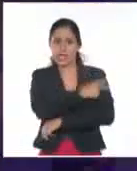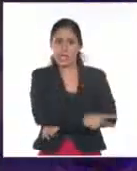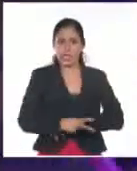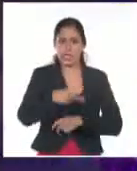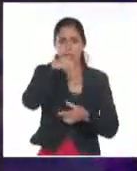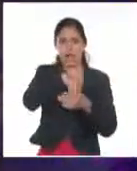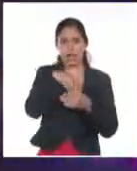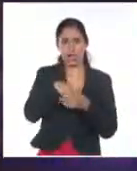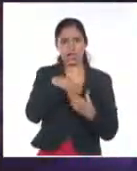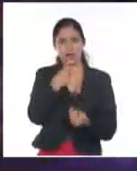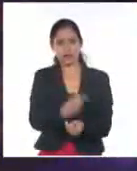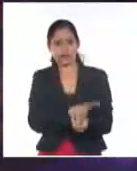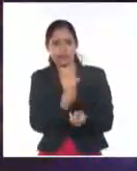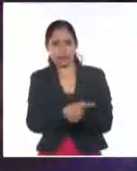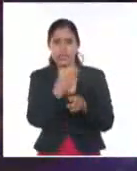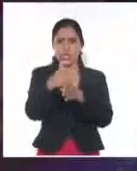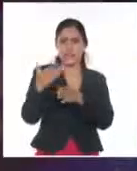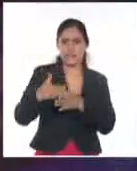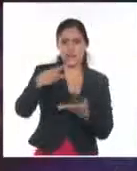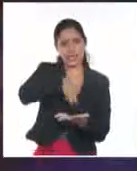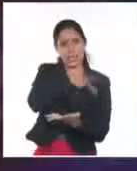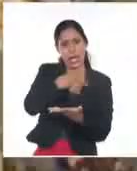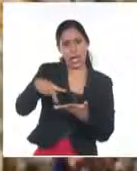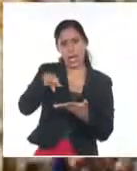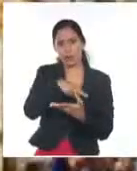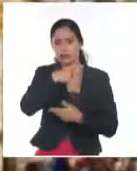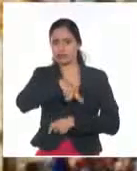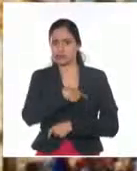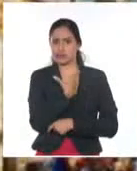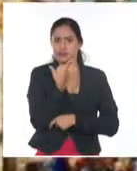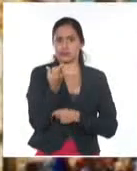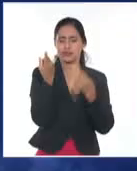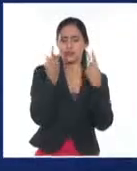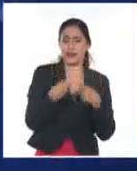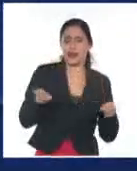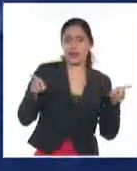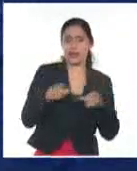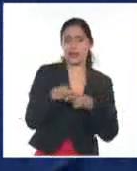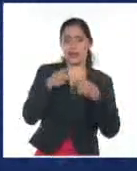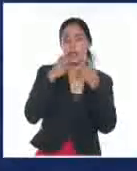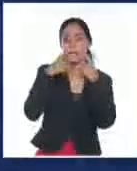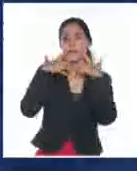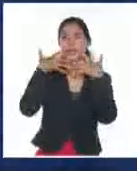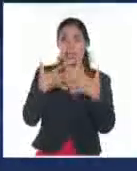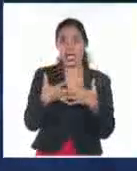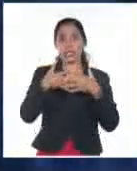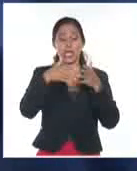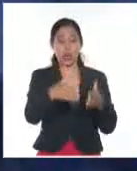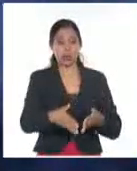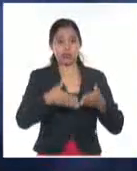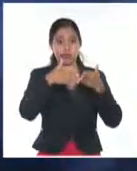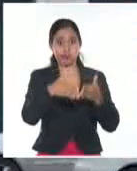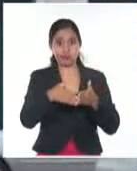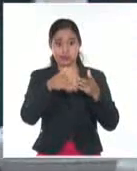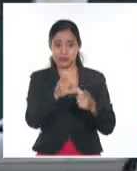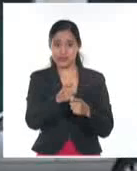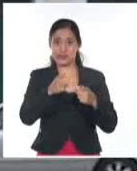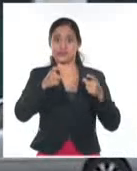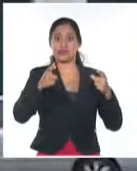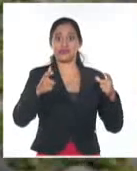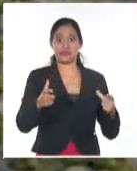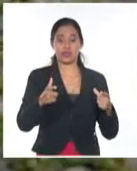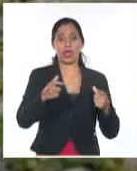sus atractivos altos valores naturales e históricos. Tierra con el mayor puerto en el gigante sudamericano y hogar de la